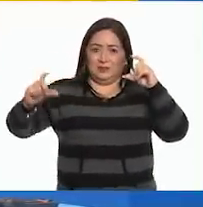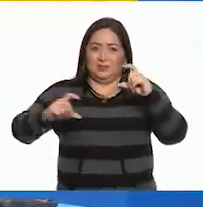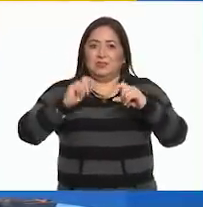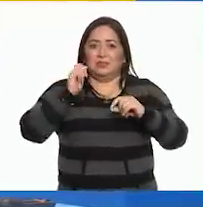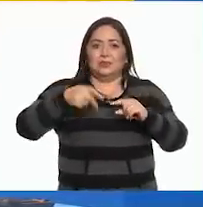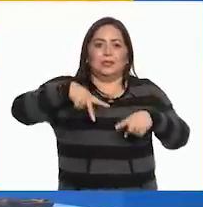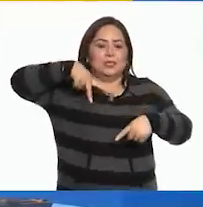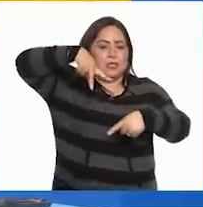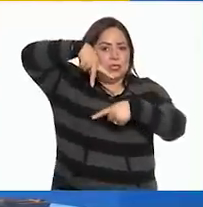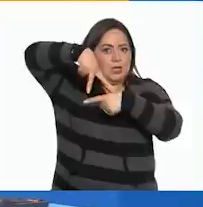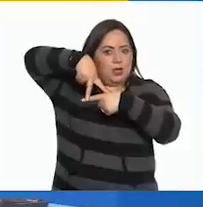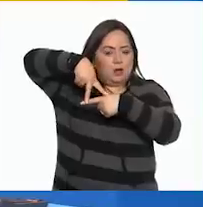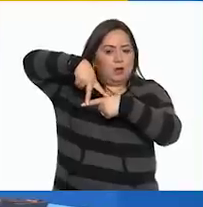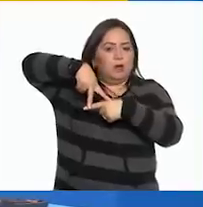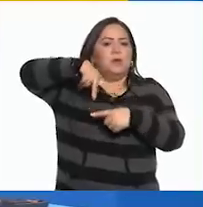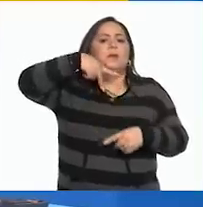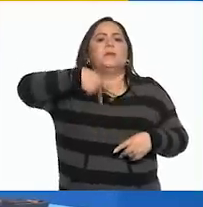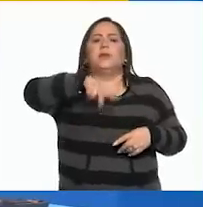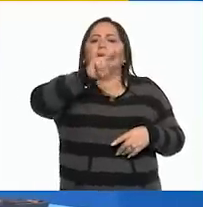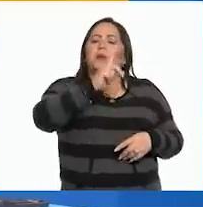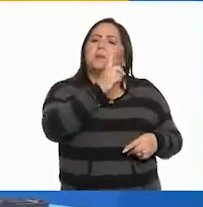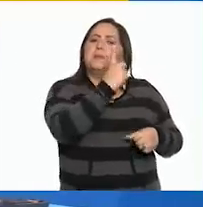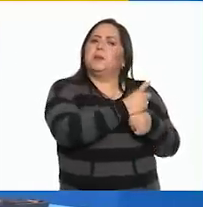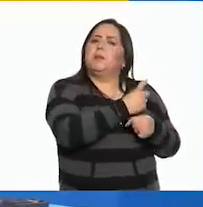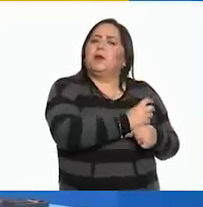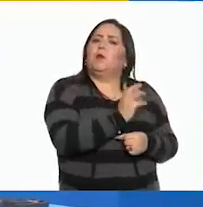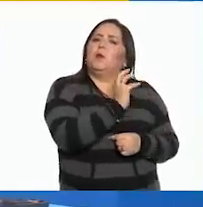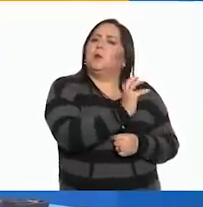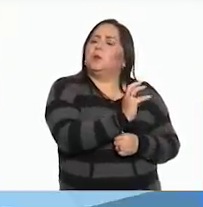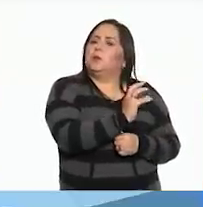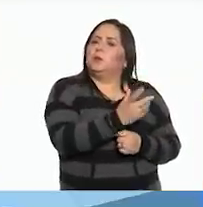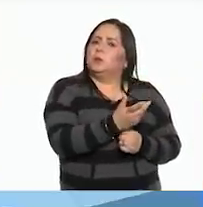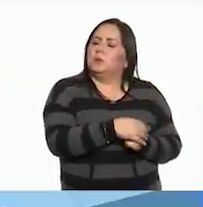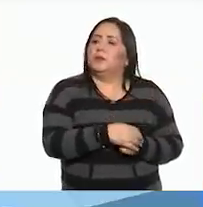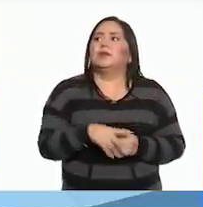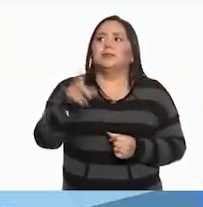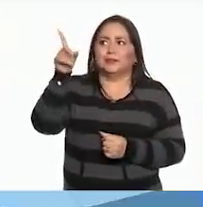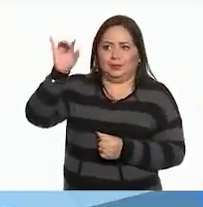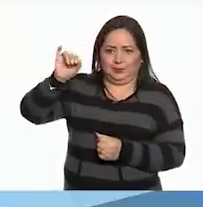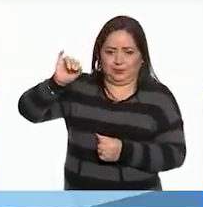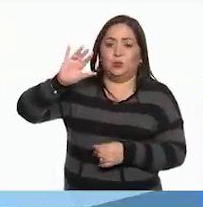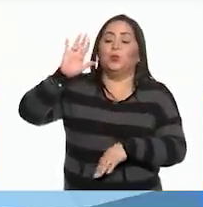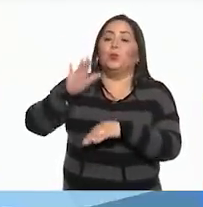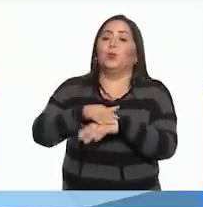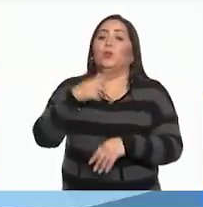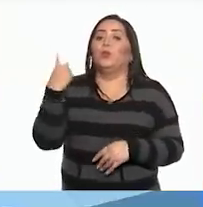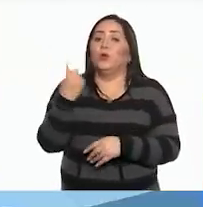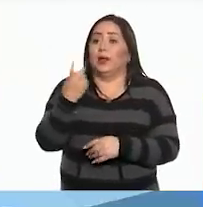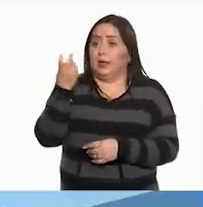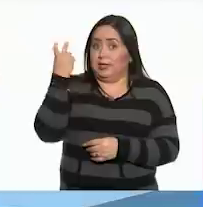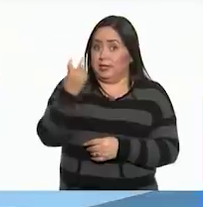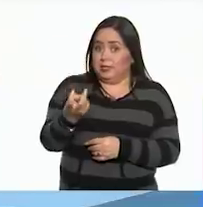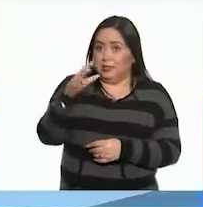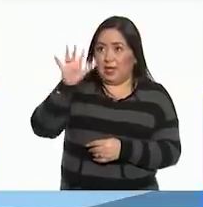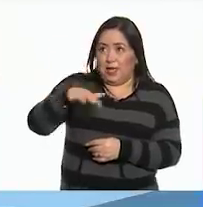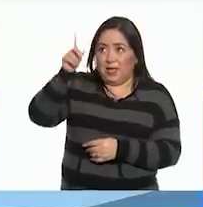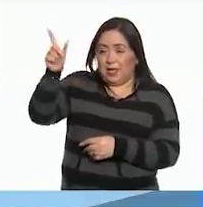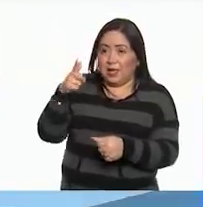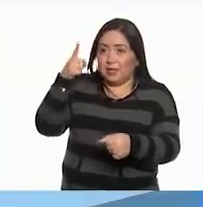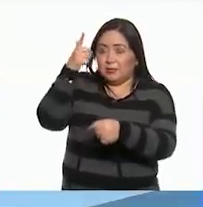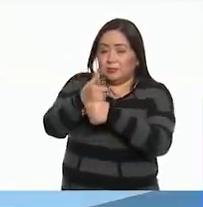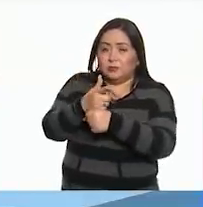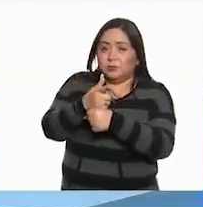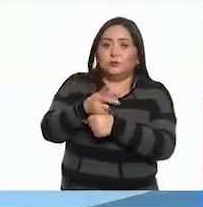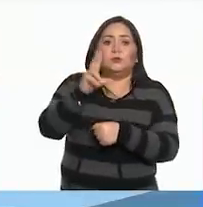eran triangulares, salvo el primero que era un círculo. Sí, te lo dije porque esta sucesión, como te puedes dar